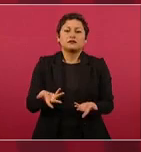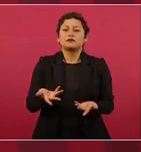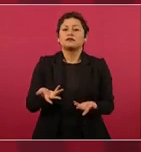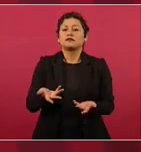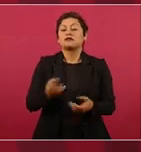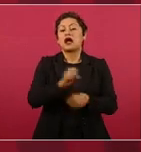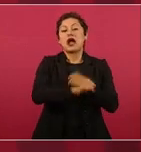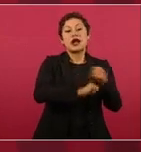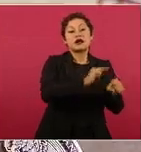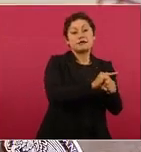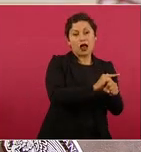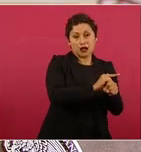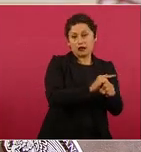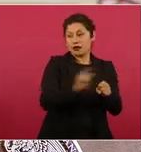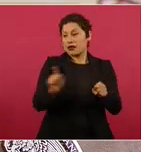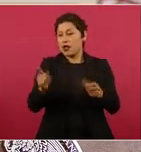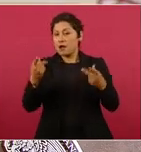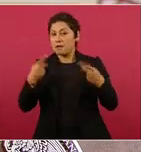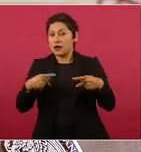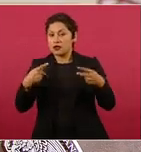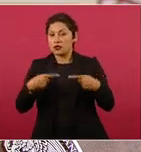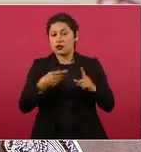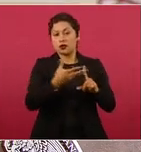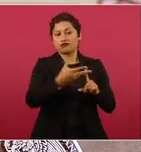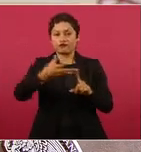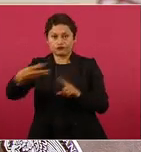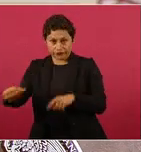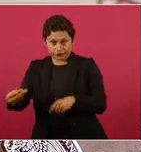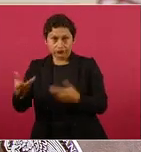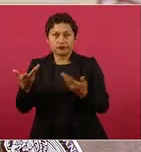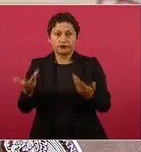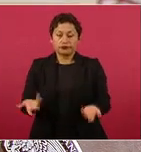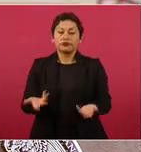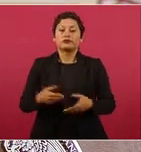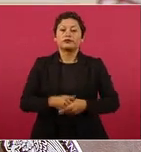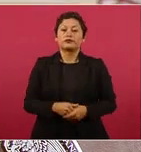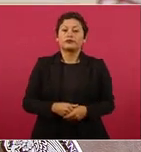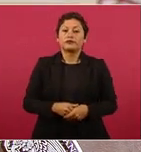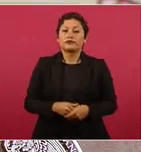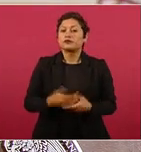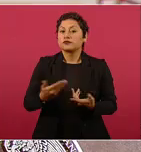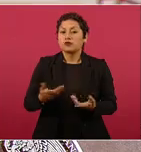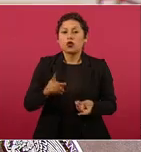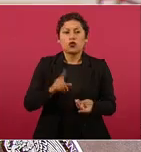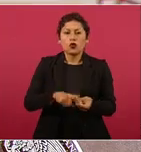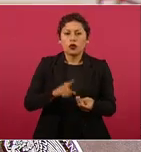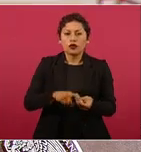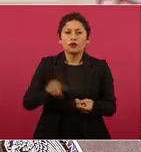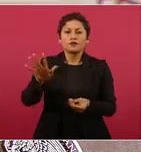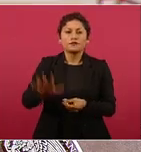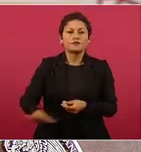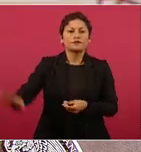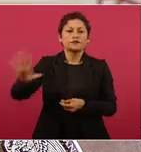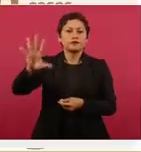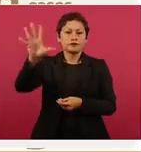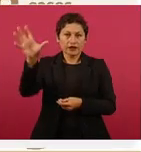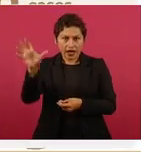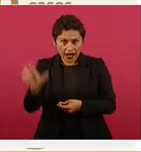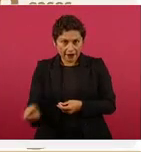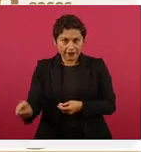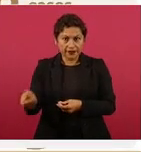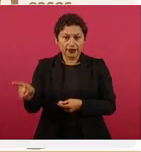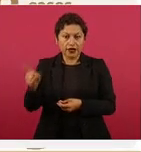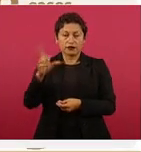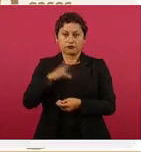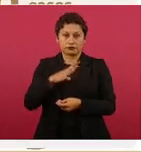animales a seres humanos en dos regiones, en el centro y el occidente de África. Desde